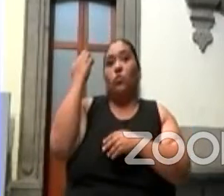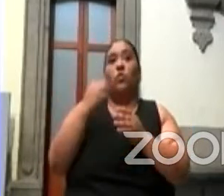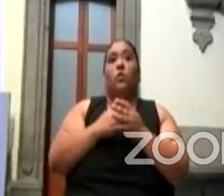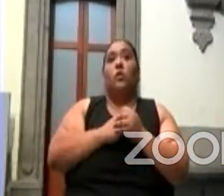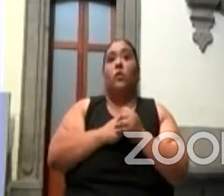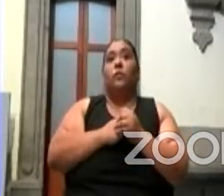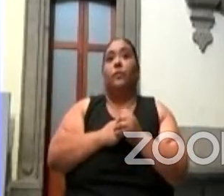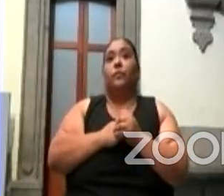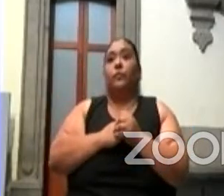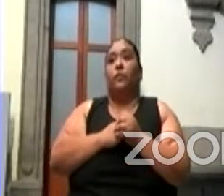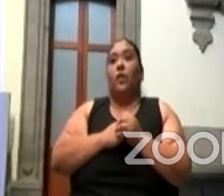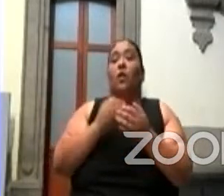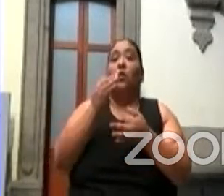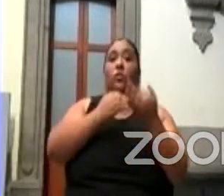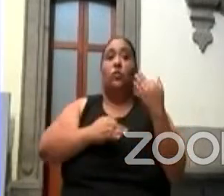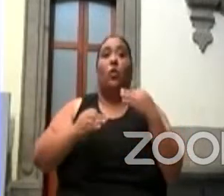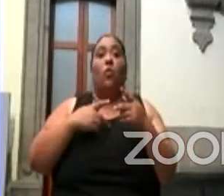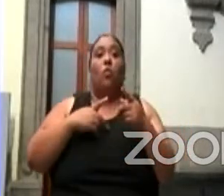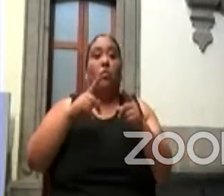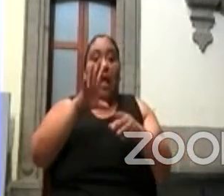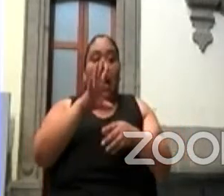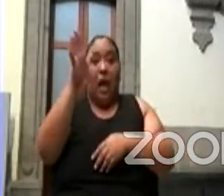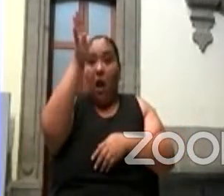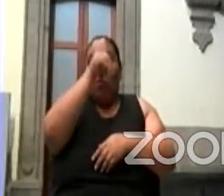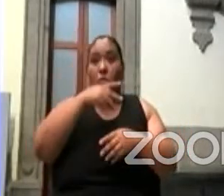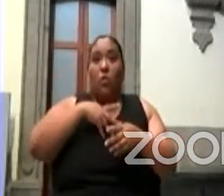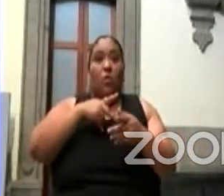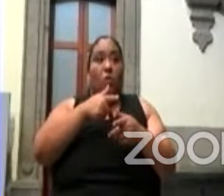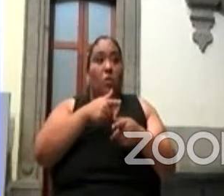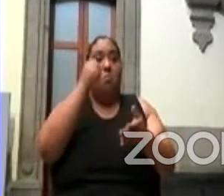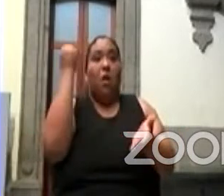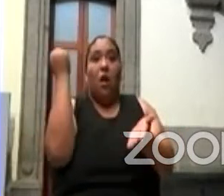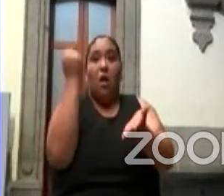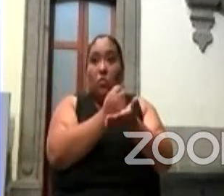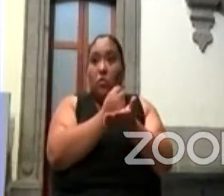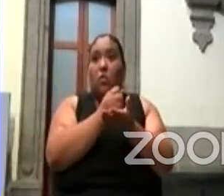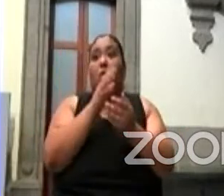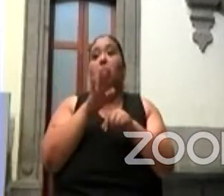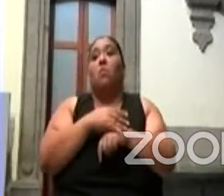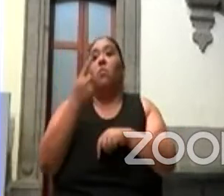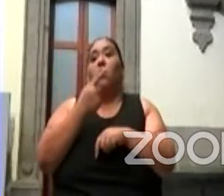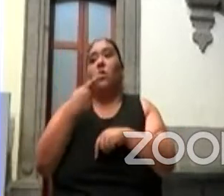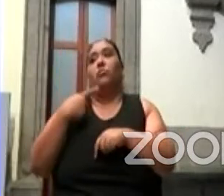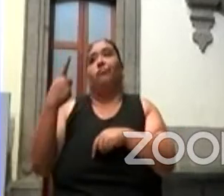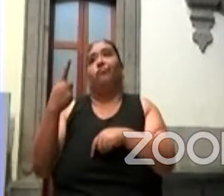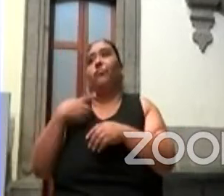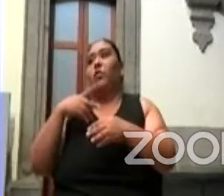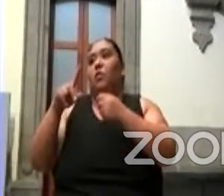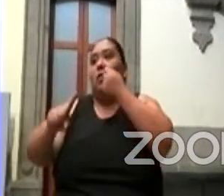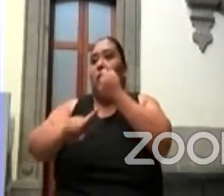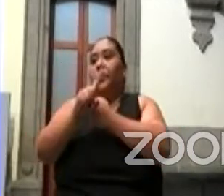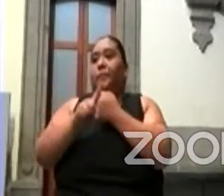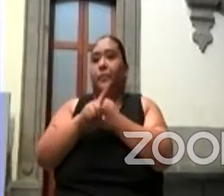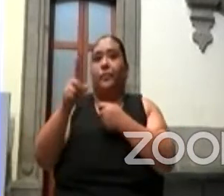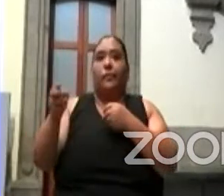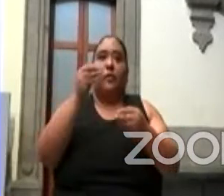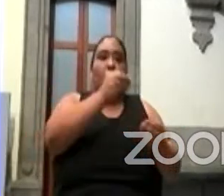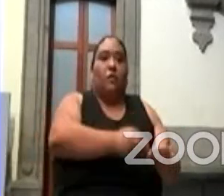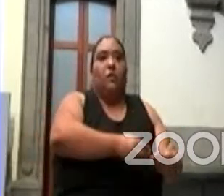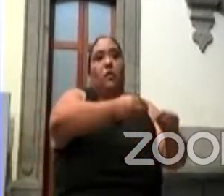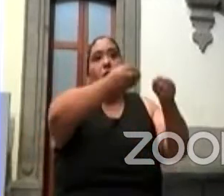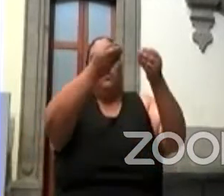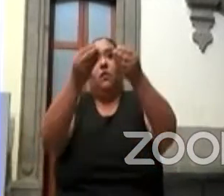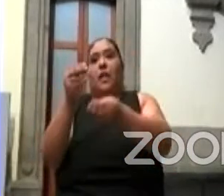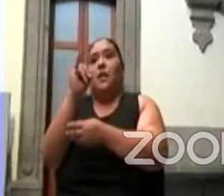no dio los lineamientos, la autorización por una de las instancias, así es que de ahí lo tuvimos que turnar al